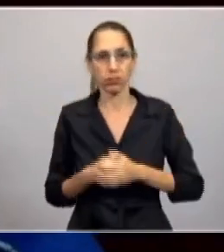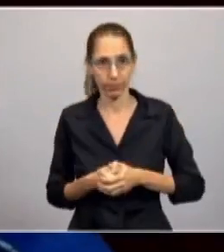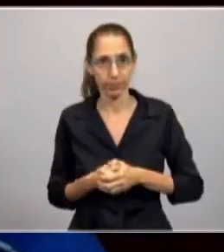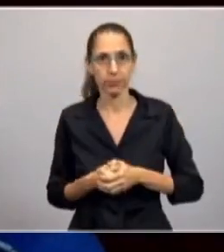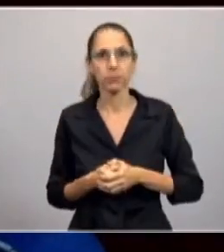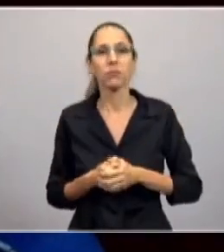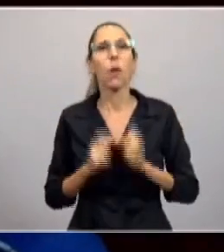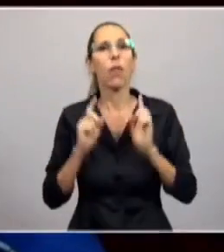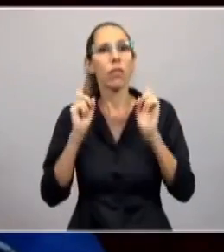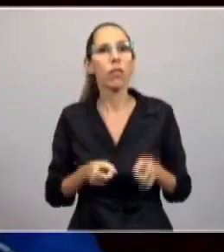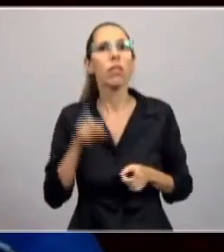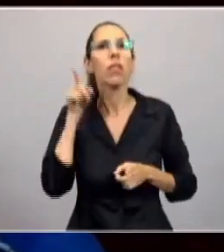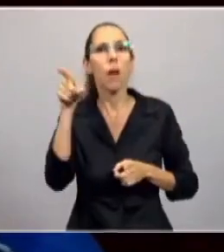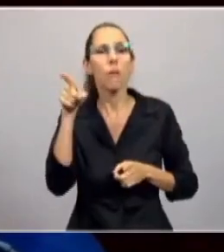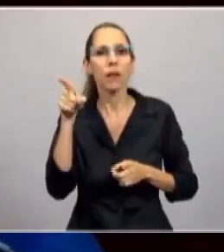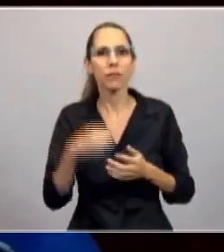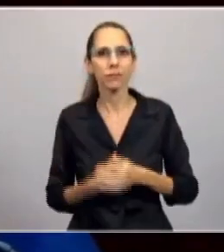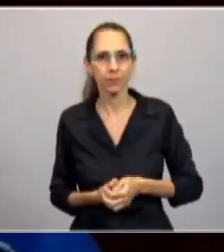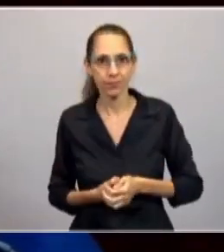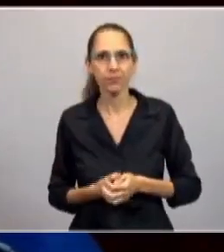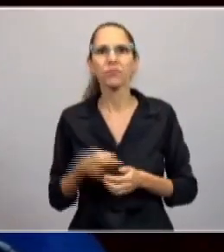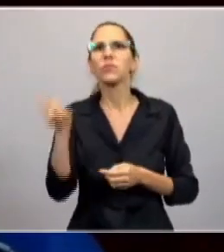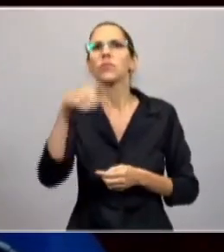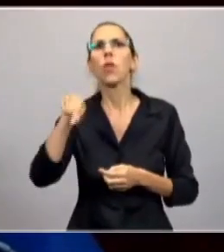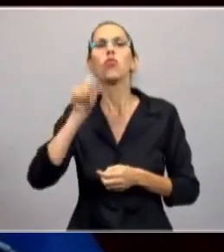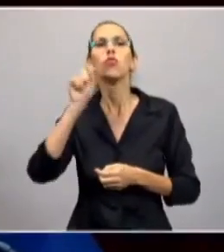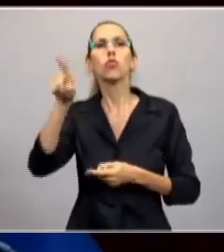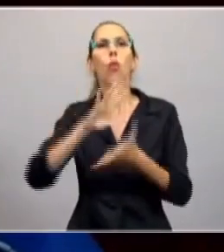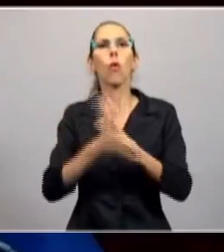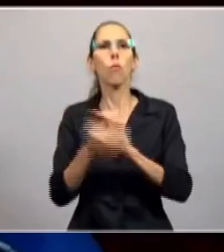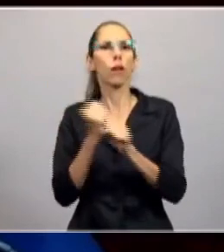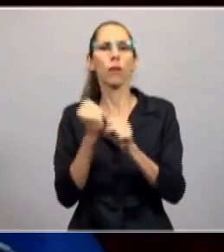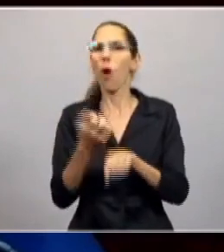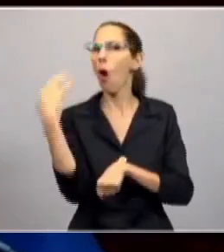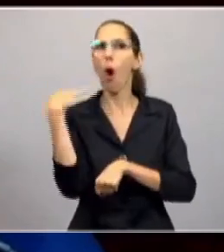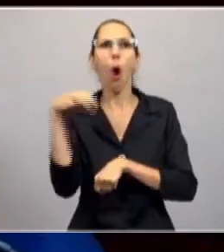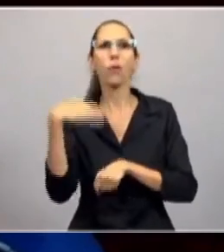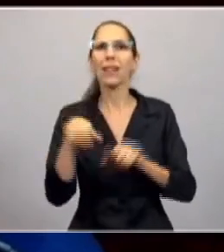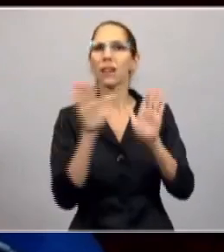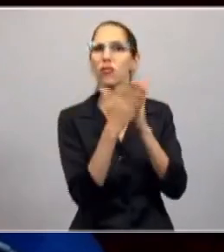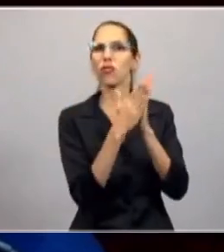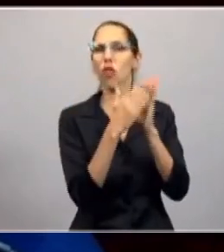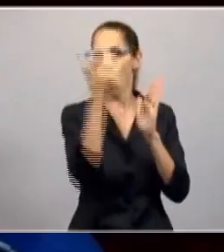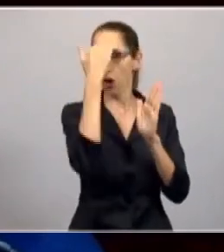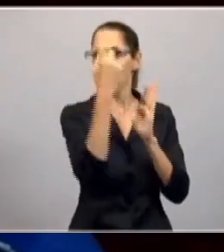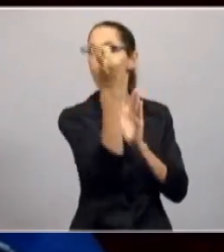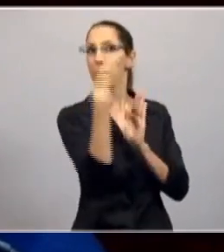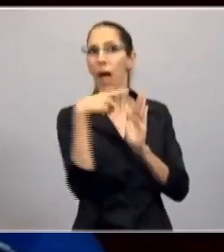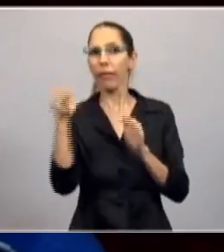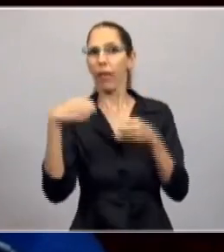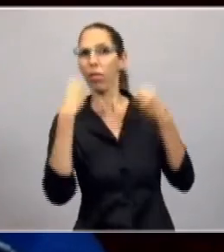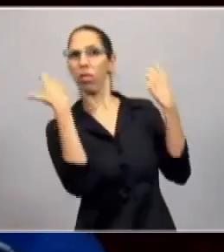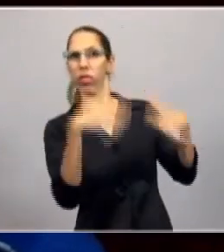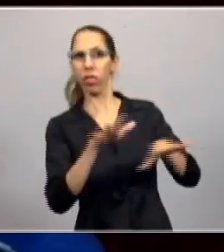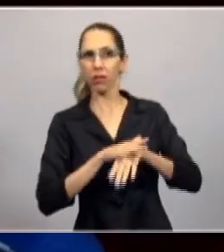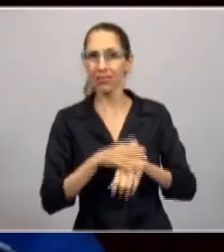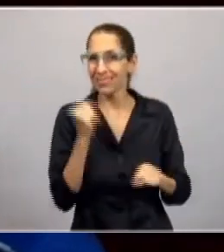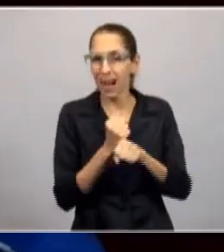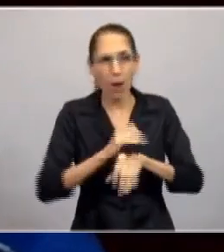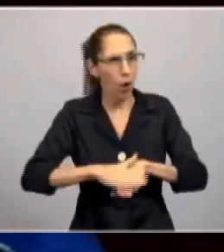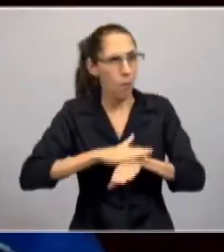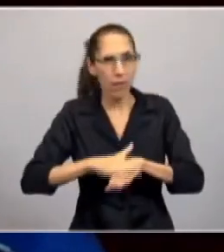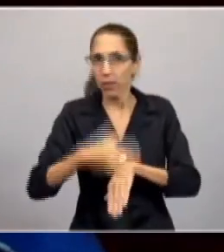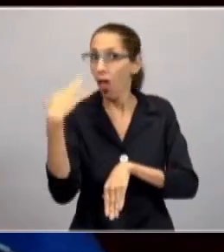está desertando de sus obligaciones más constitutivas, de sus tareas más elementales y renunciables.